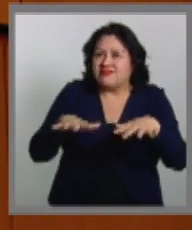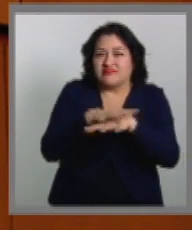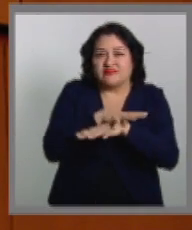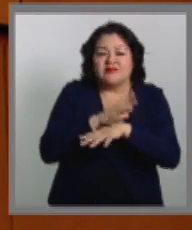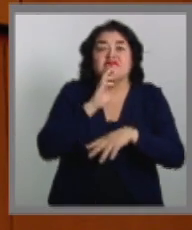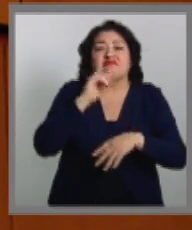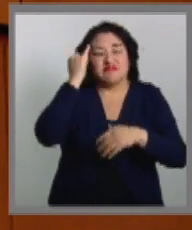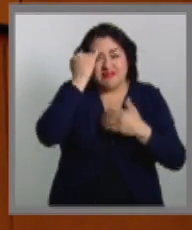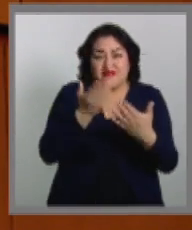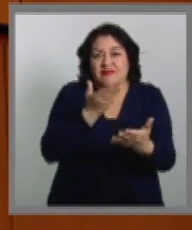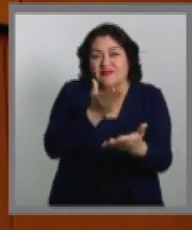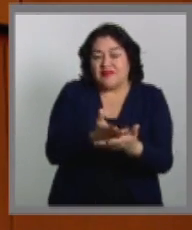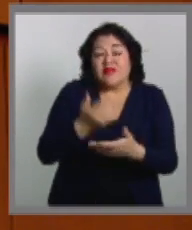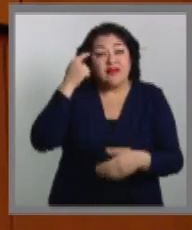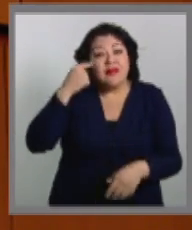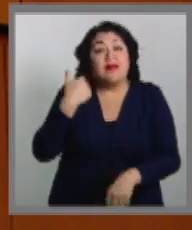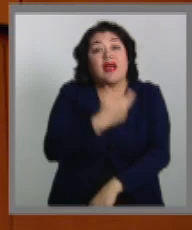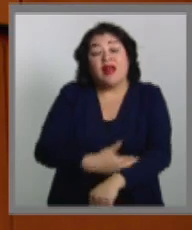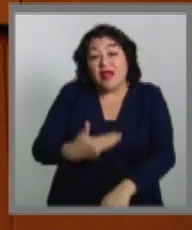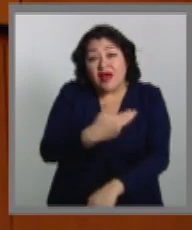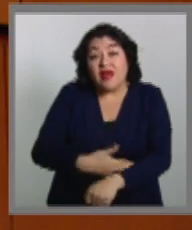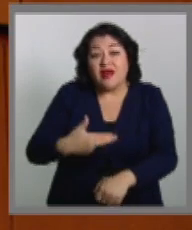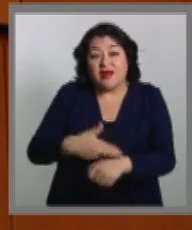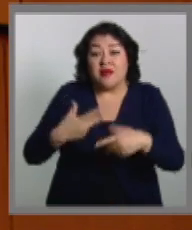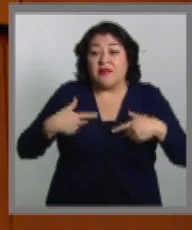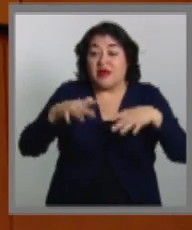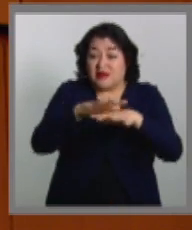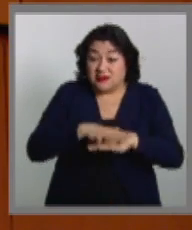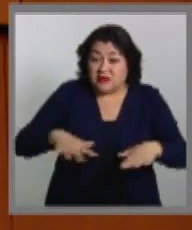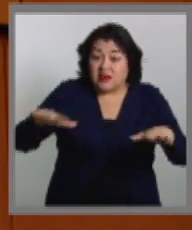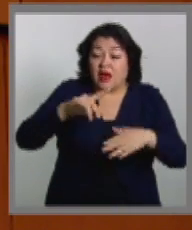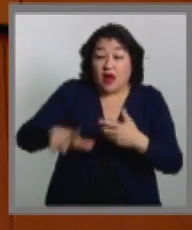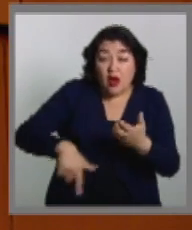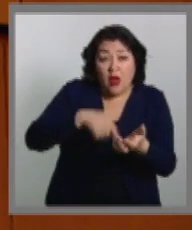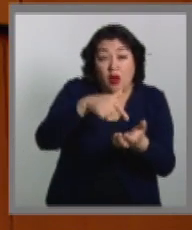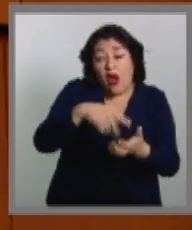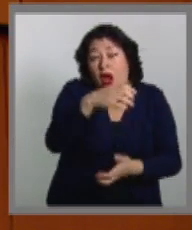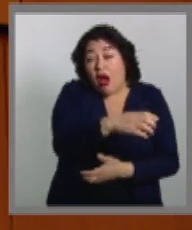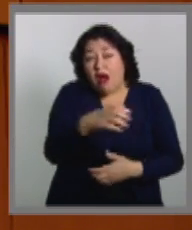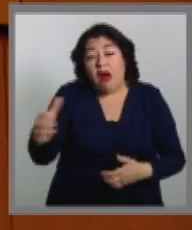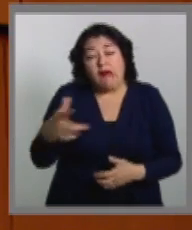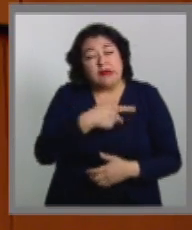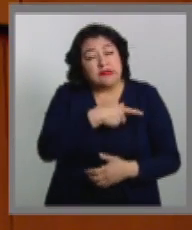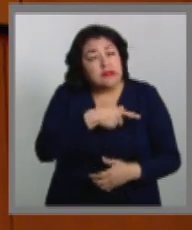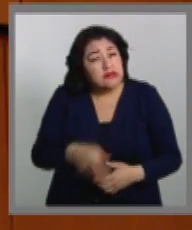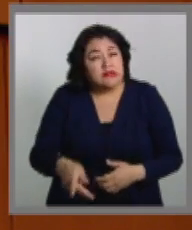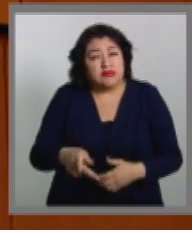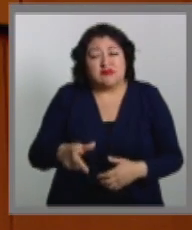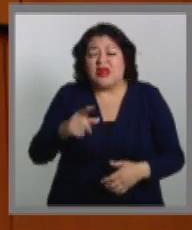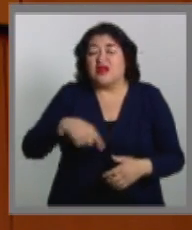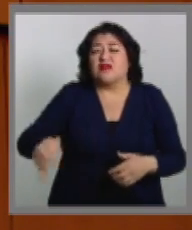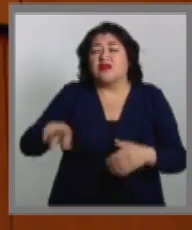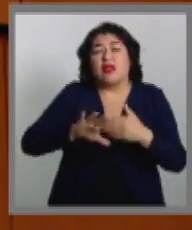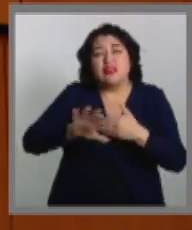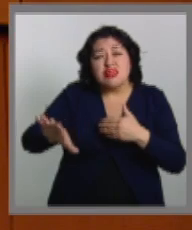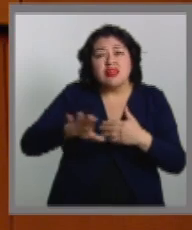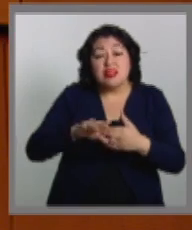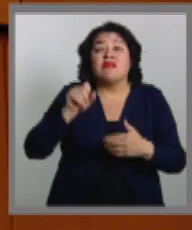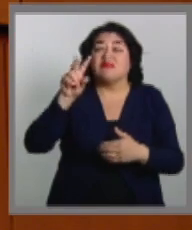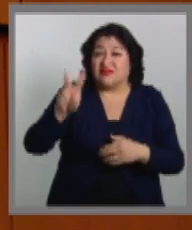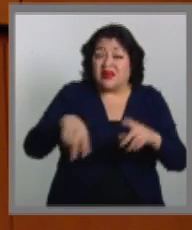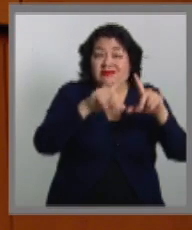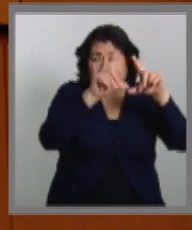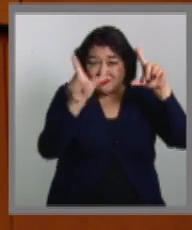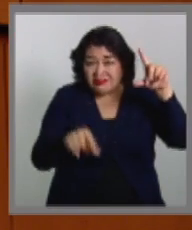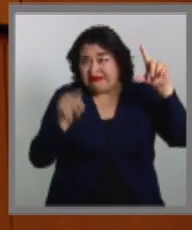elementos fundamentales para superar las condiciones de pobreza y marginación que padecen muchos de los habitantes del medio rural,